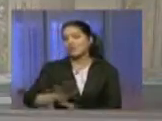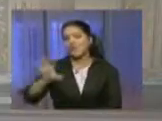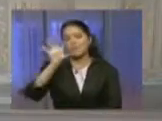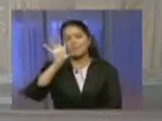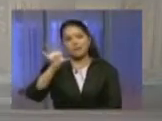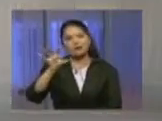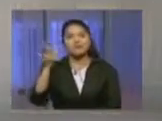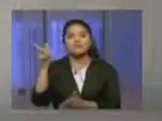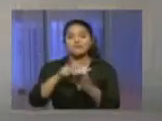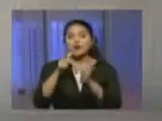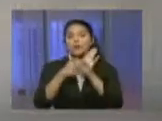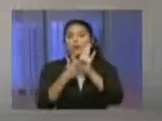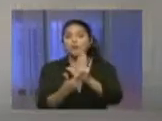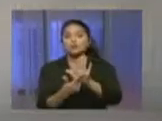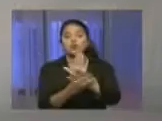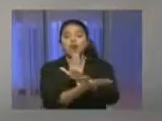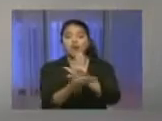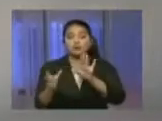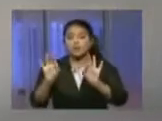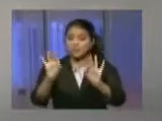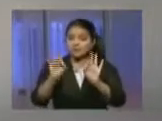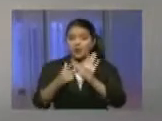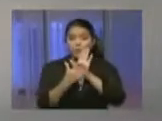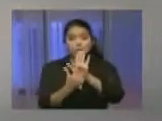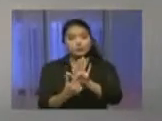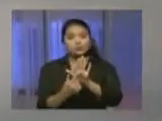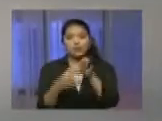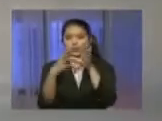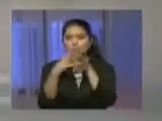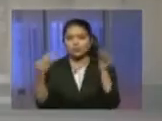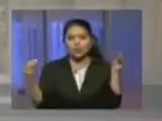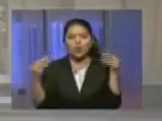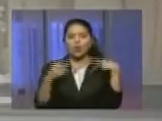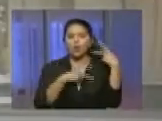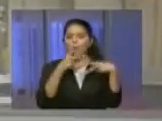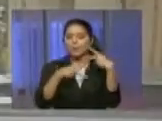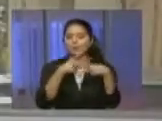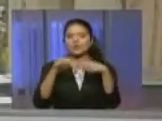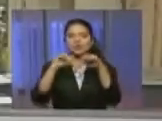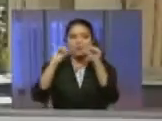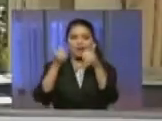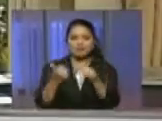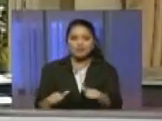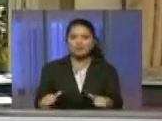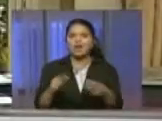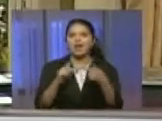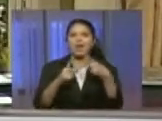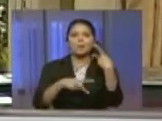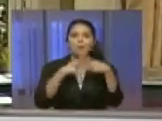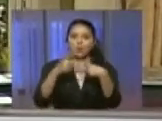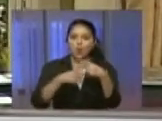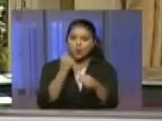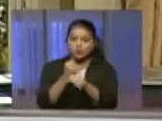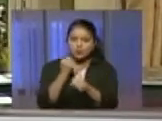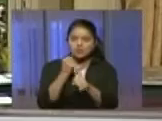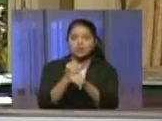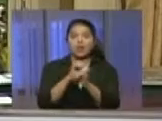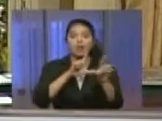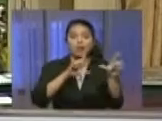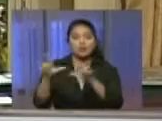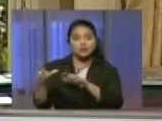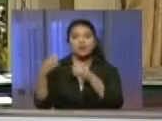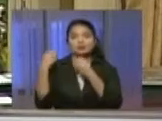estado presentando precisamente todo lo que son los procesos artesanales productivos se han entregado